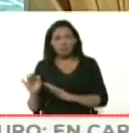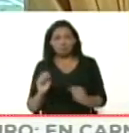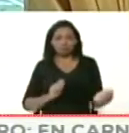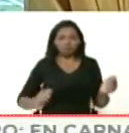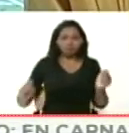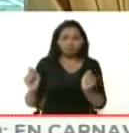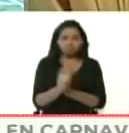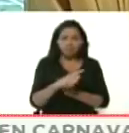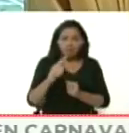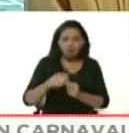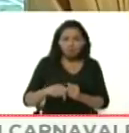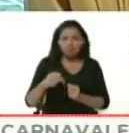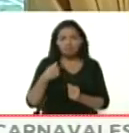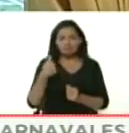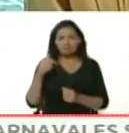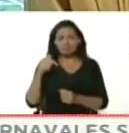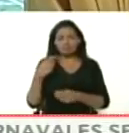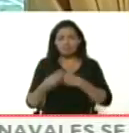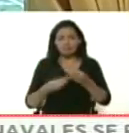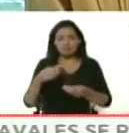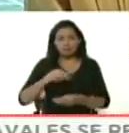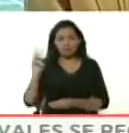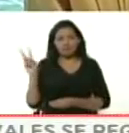sustituir las importaciones